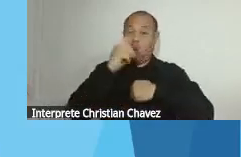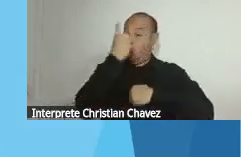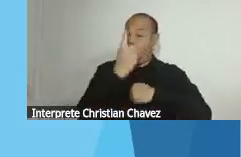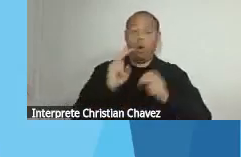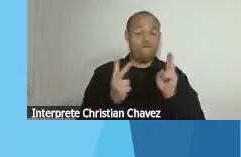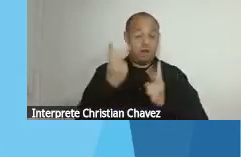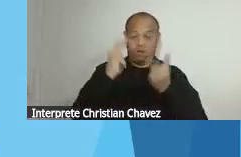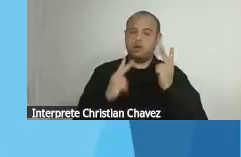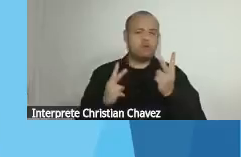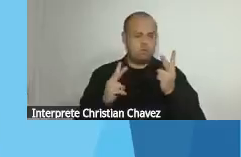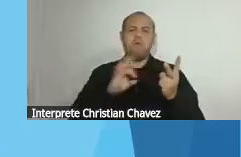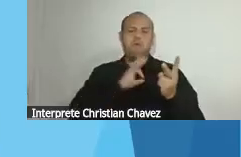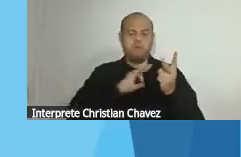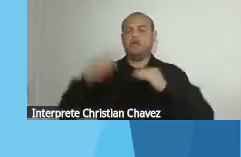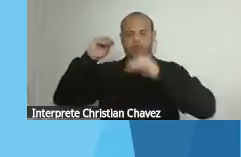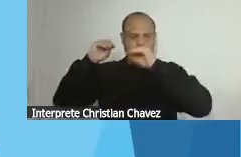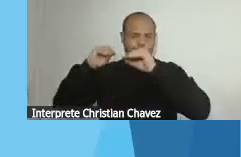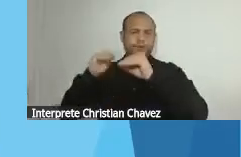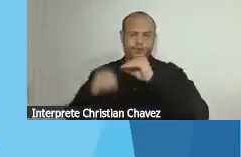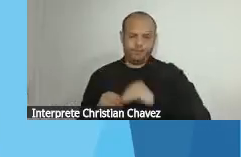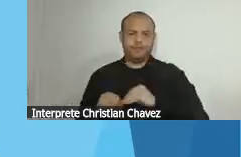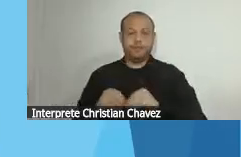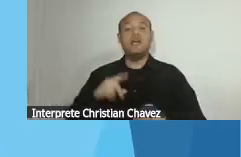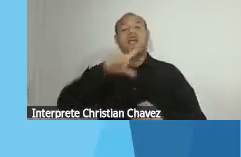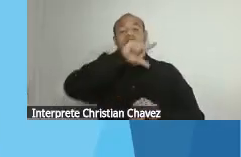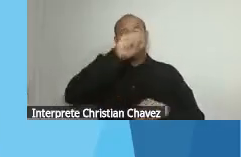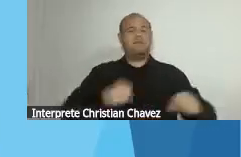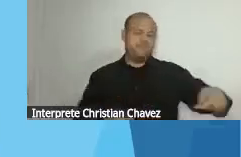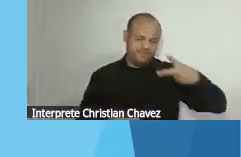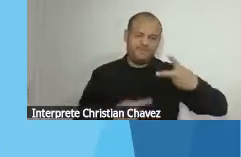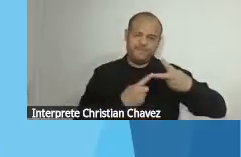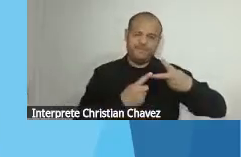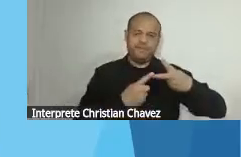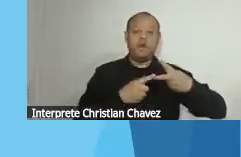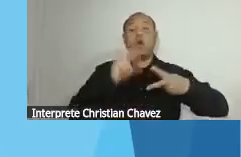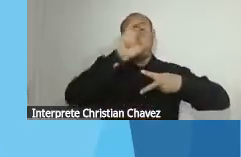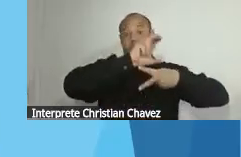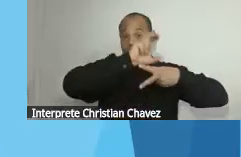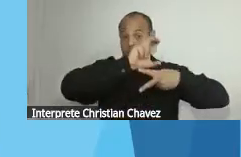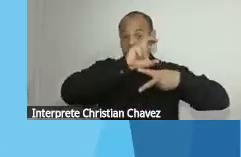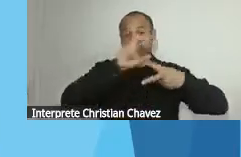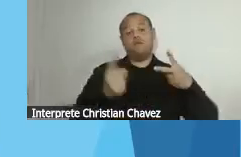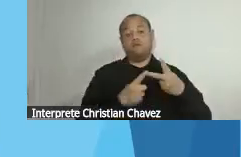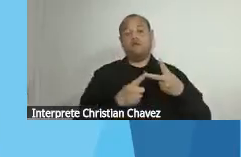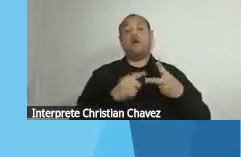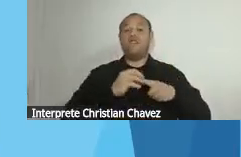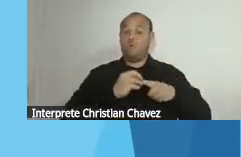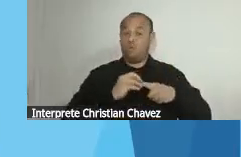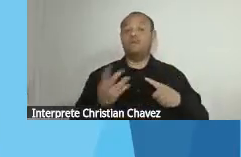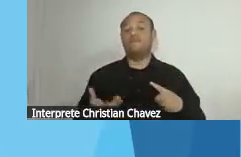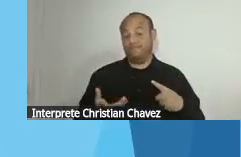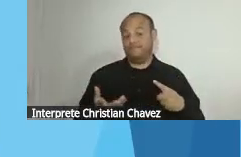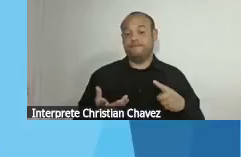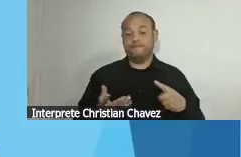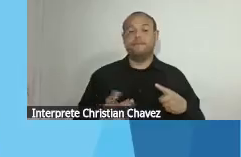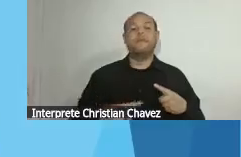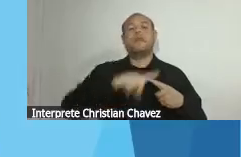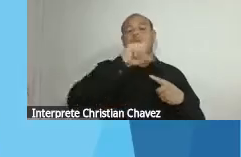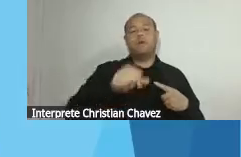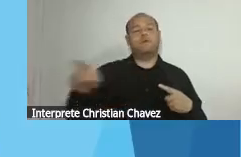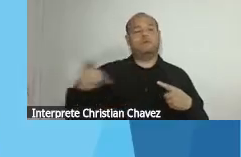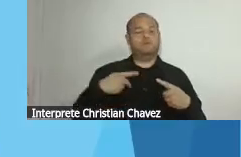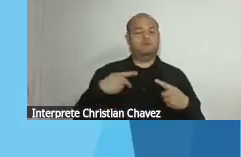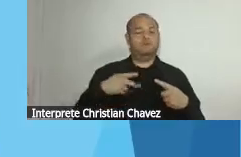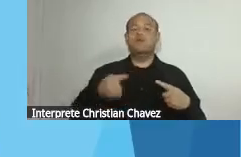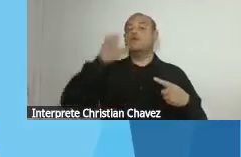vemos que el otro cuarto pues se le metió frijoles y el otro cuarto pues se le metió huevo, ¿no? Y como medio de hidratación, pues aquí